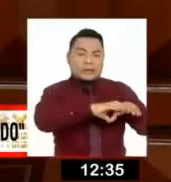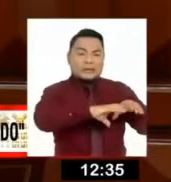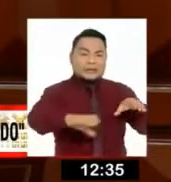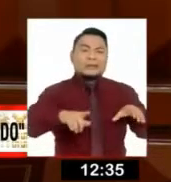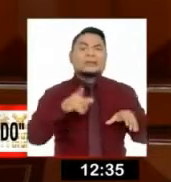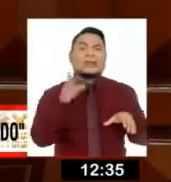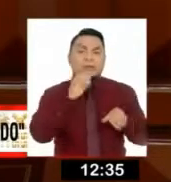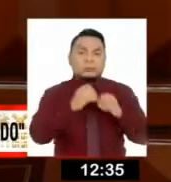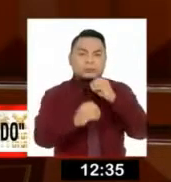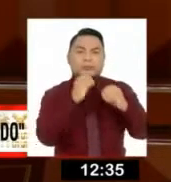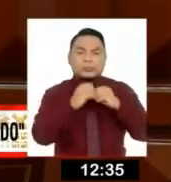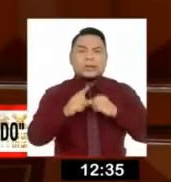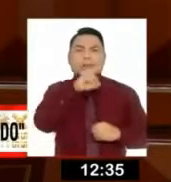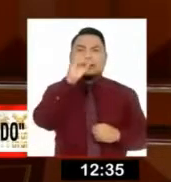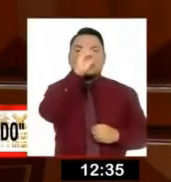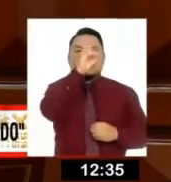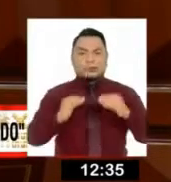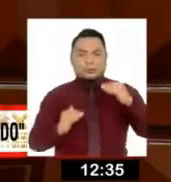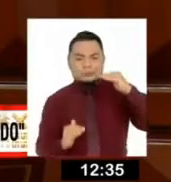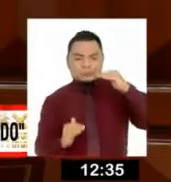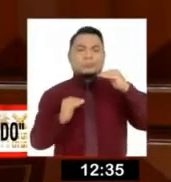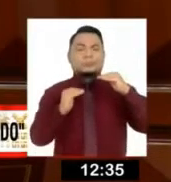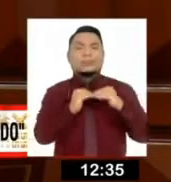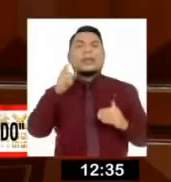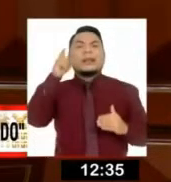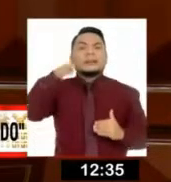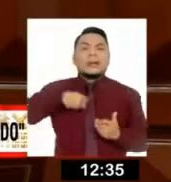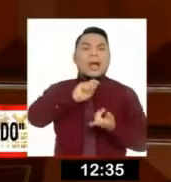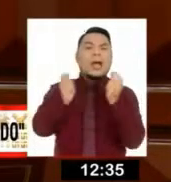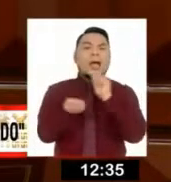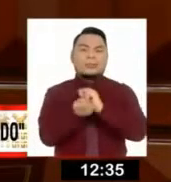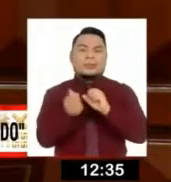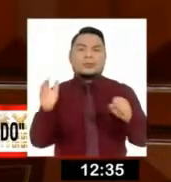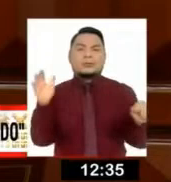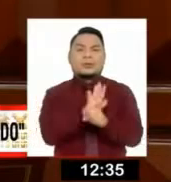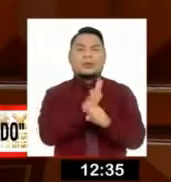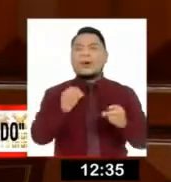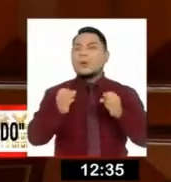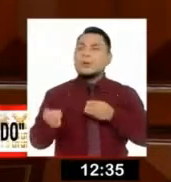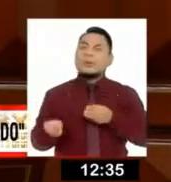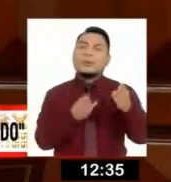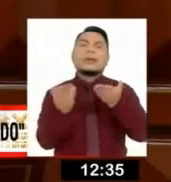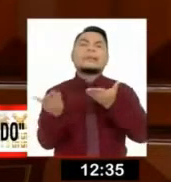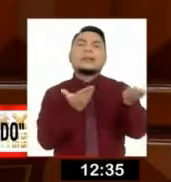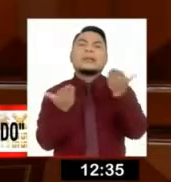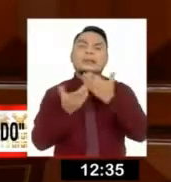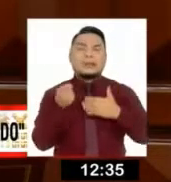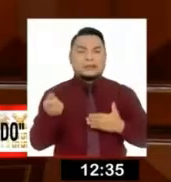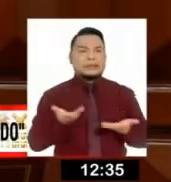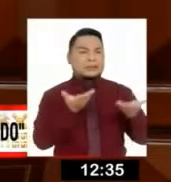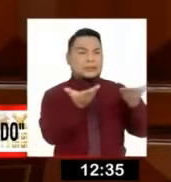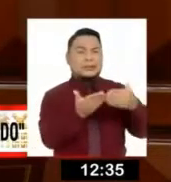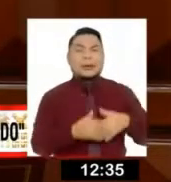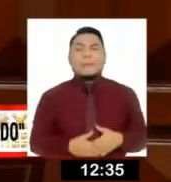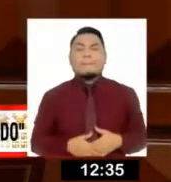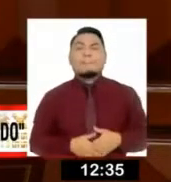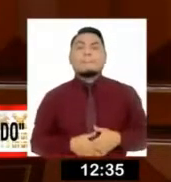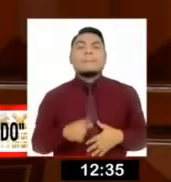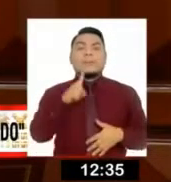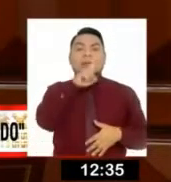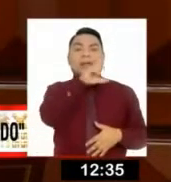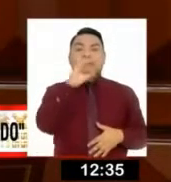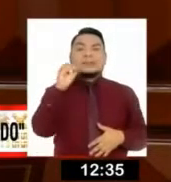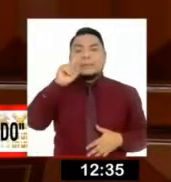100%. Para ello necesitamos un cambio total en la forma de servir al Estado. En los 100